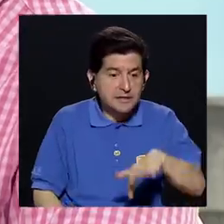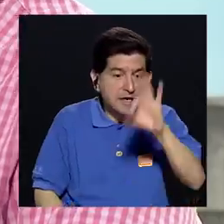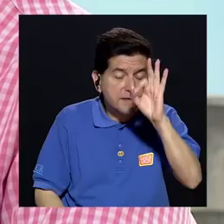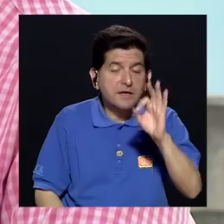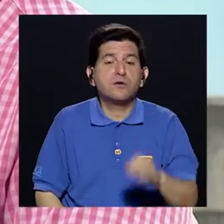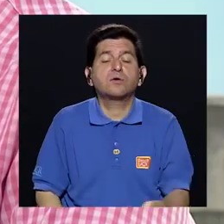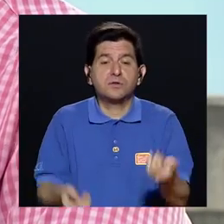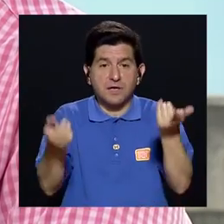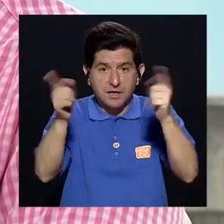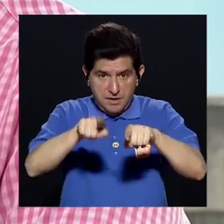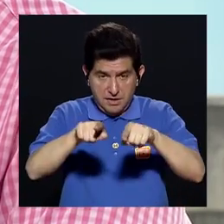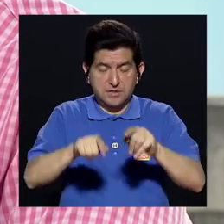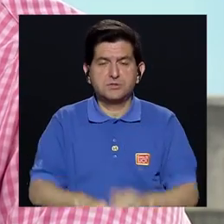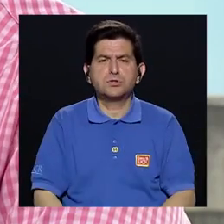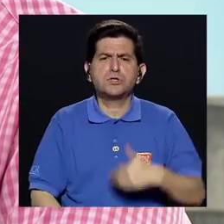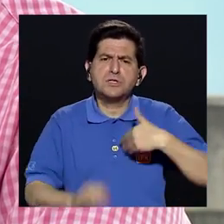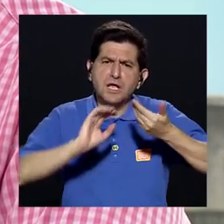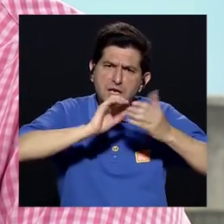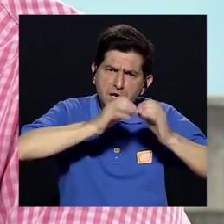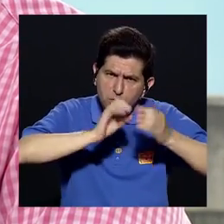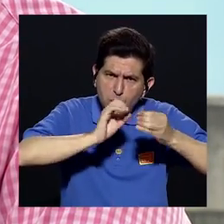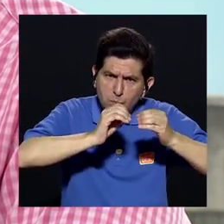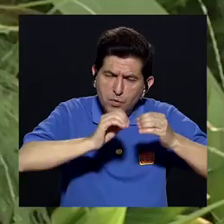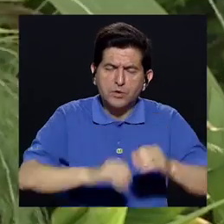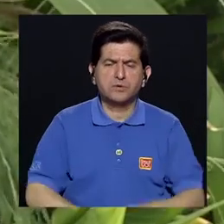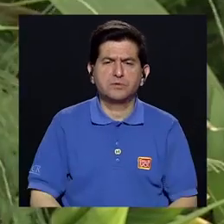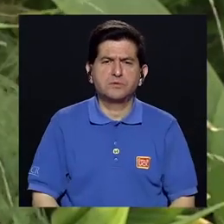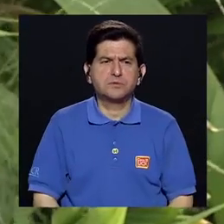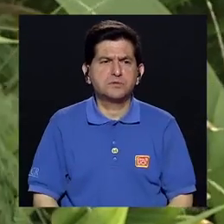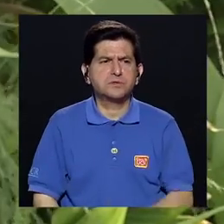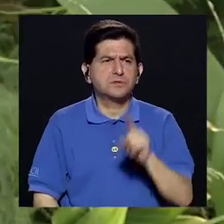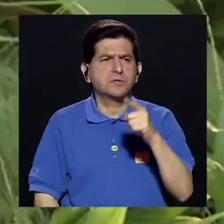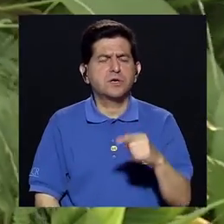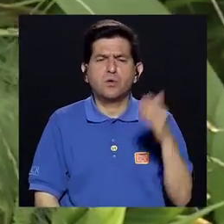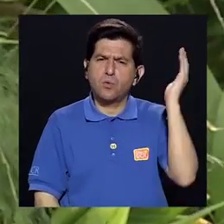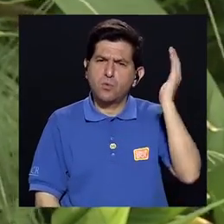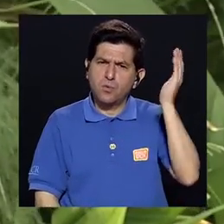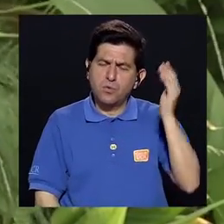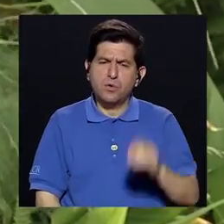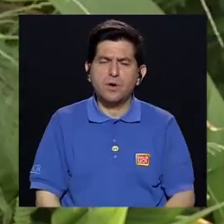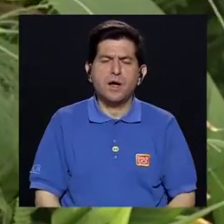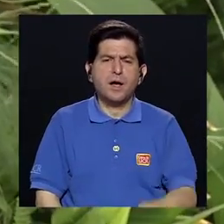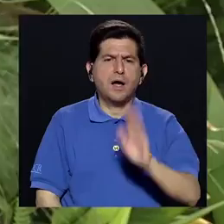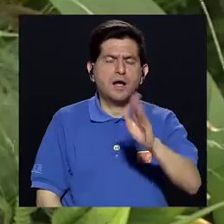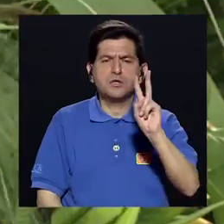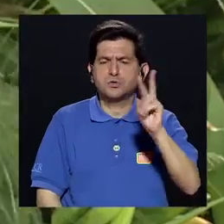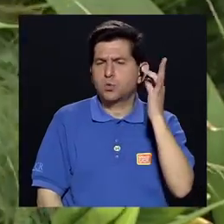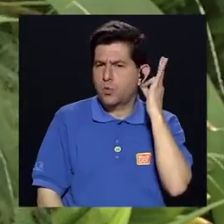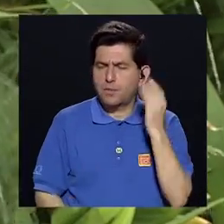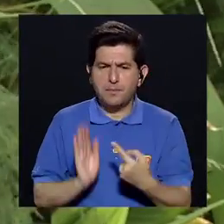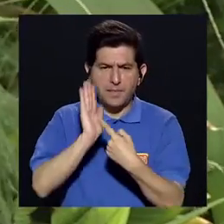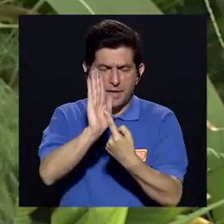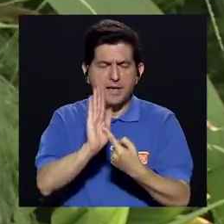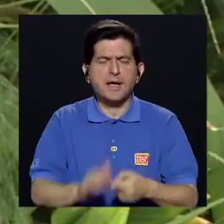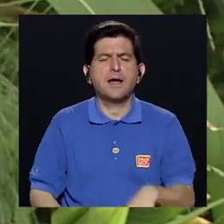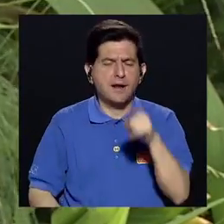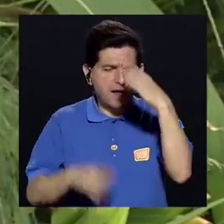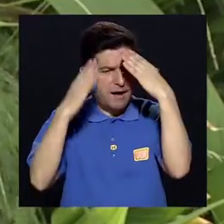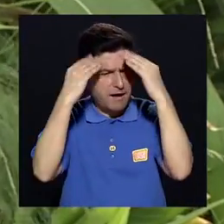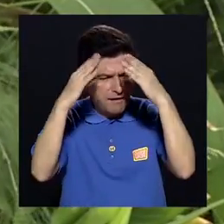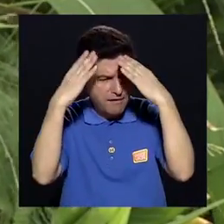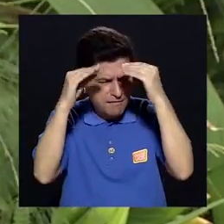Y se han rescatado O sea tenemos números De esto Que en una presentación Que yo le pasé A la compañera de ustedes Ahí hay datos